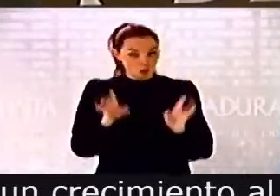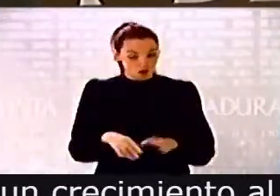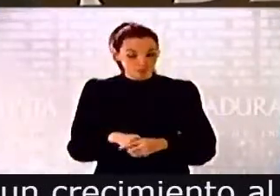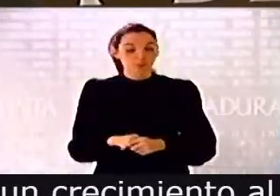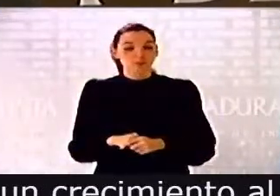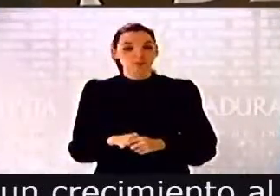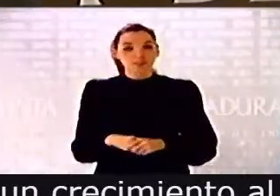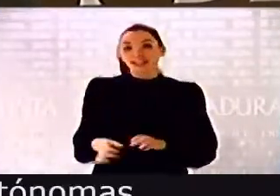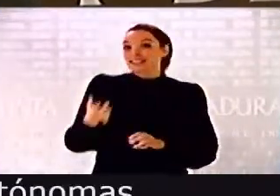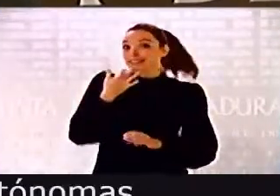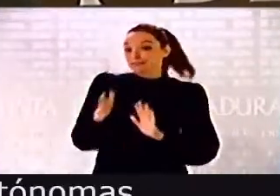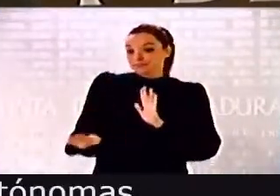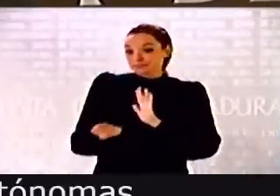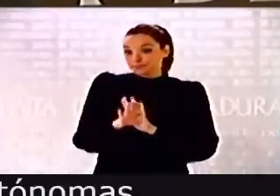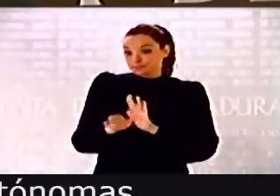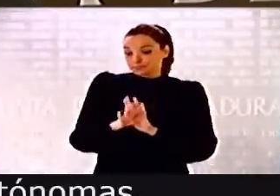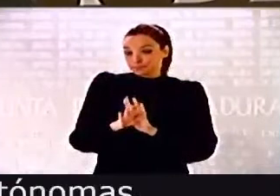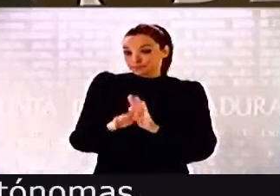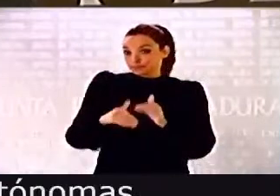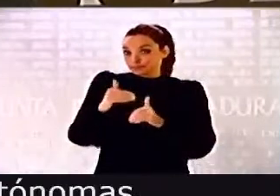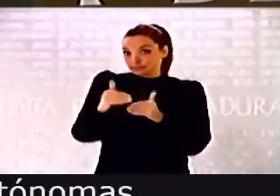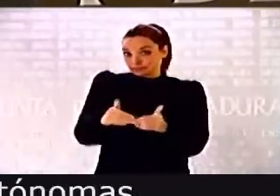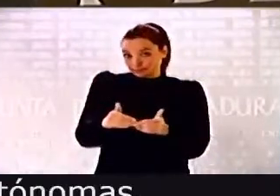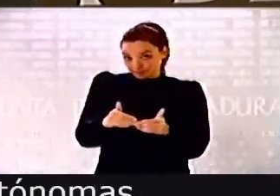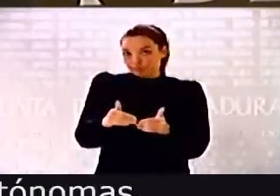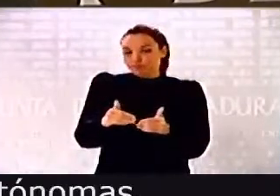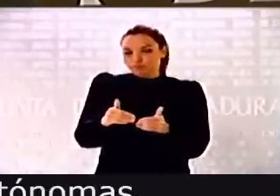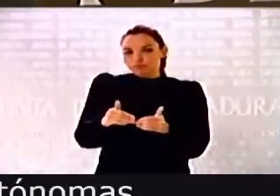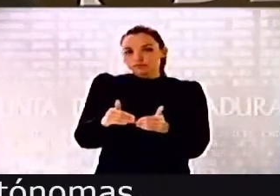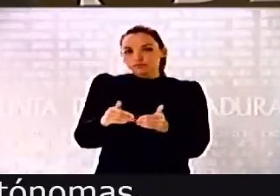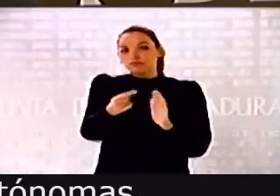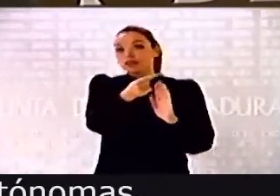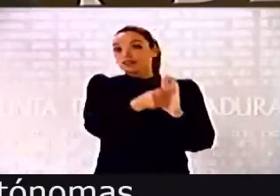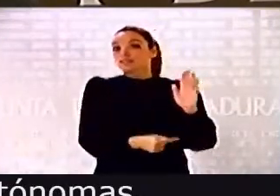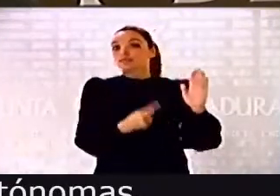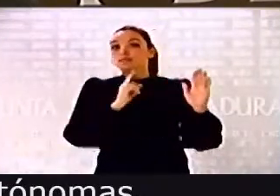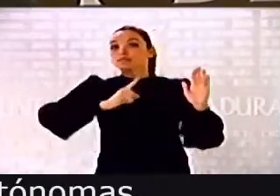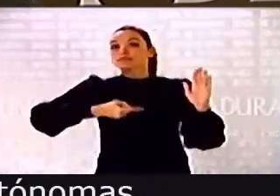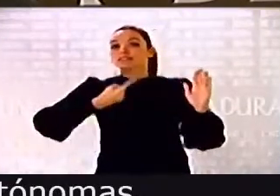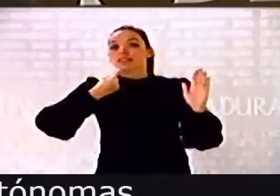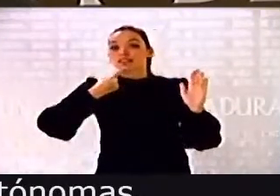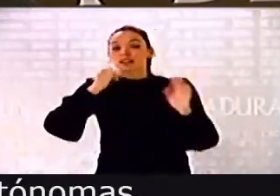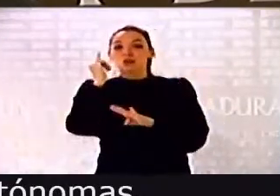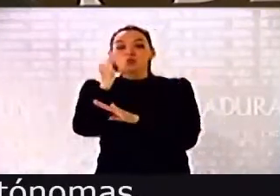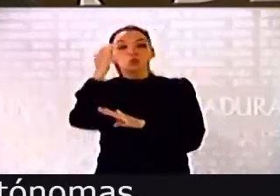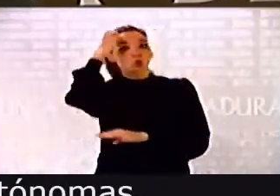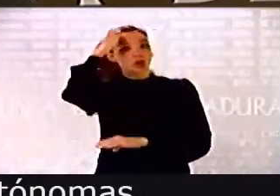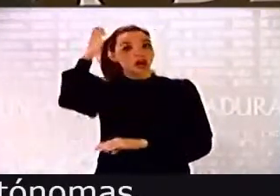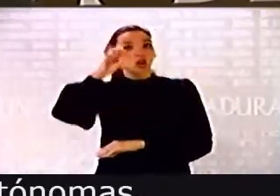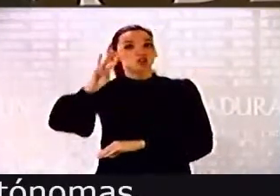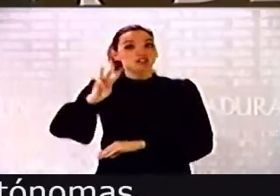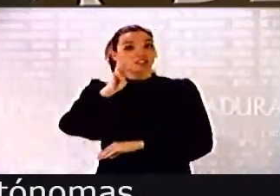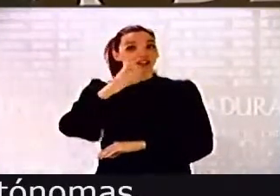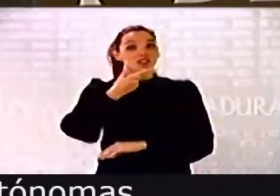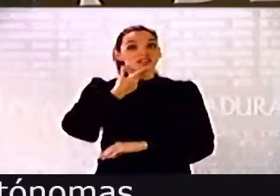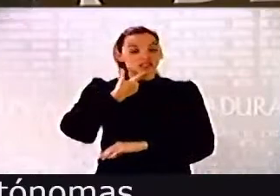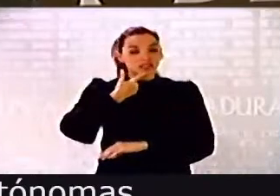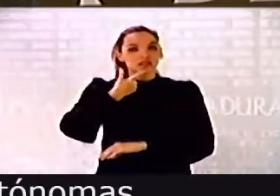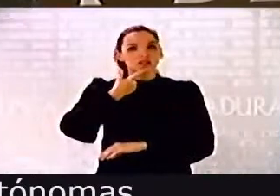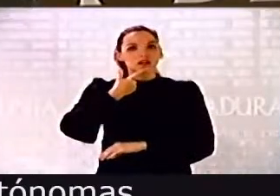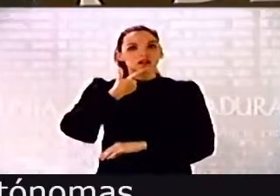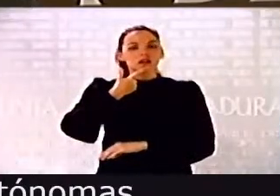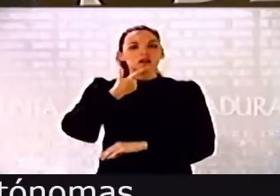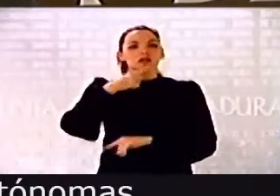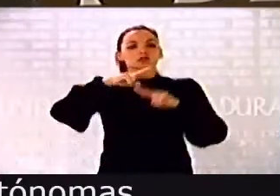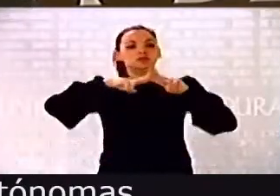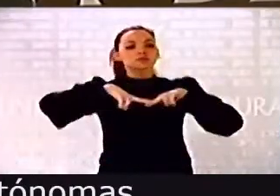Si seguimos los criterios del Instituto de Salud Carlos III, estamos creciendo a un menor ritmo